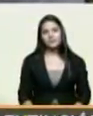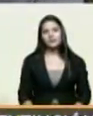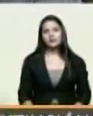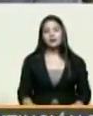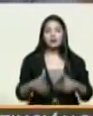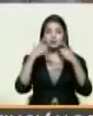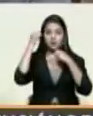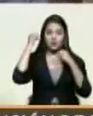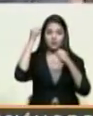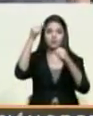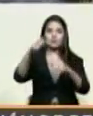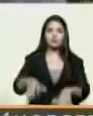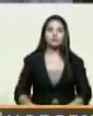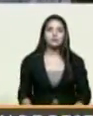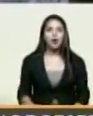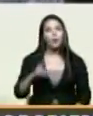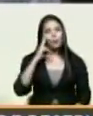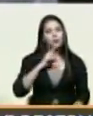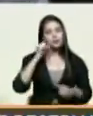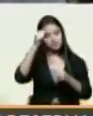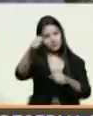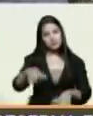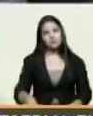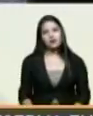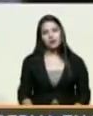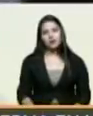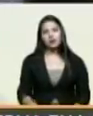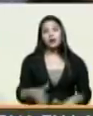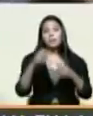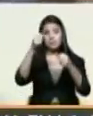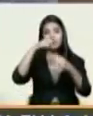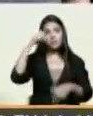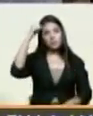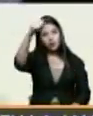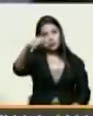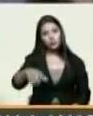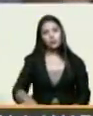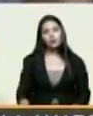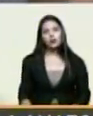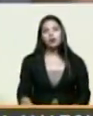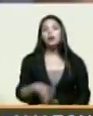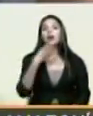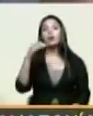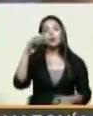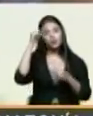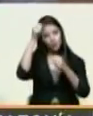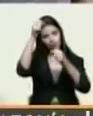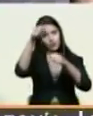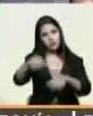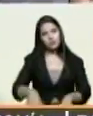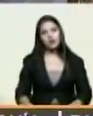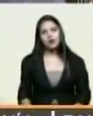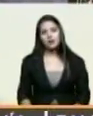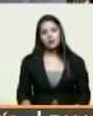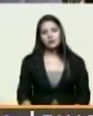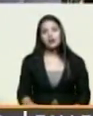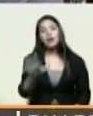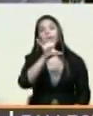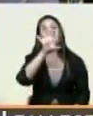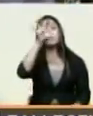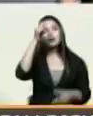comandante Chávez! ¡Que viva Bolívar! ¡Que viva Maduro! ¡Que viva la juventud revolucionaria! ¡Que viva la